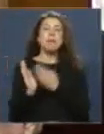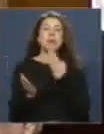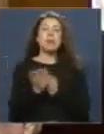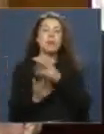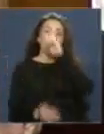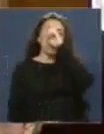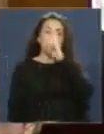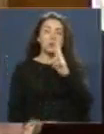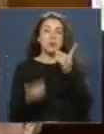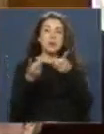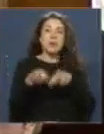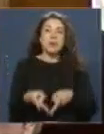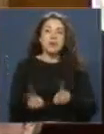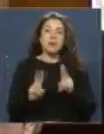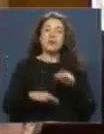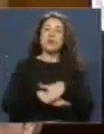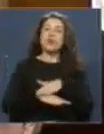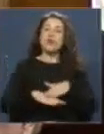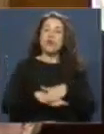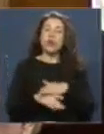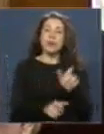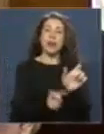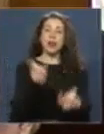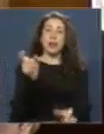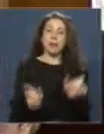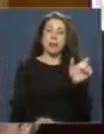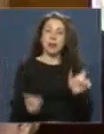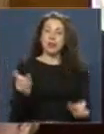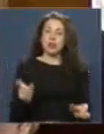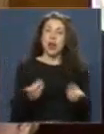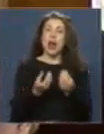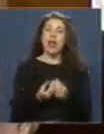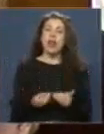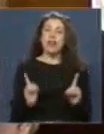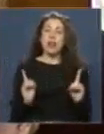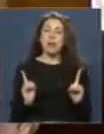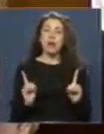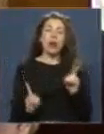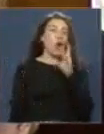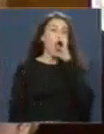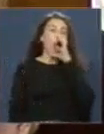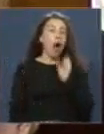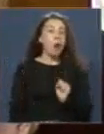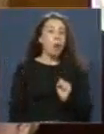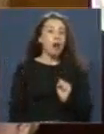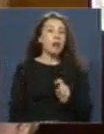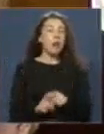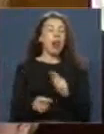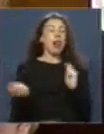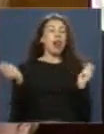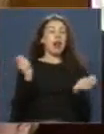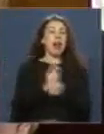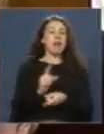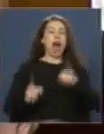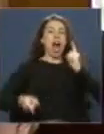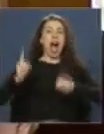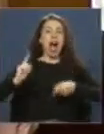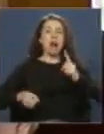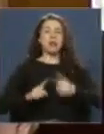respetan los derechos fundamentales de las personas. La democracia no tolera la desviación autoritaria,